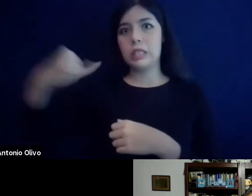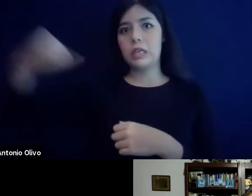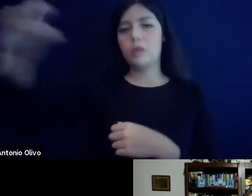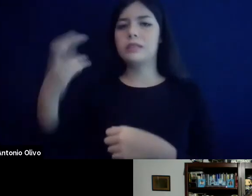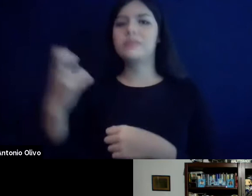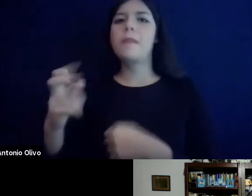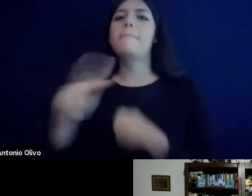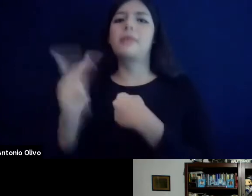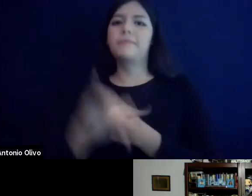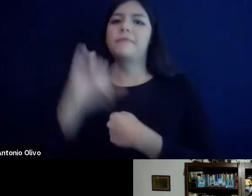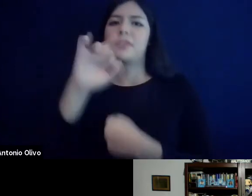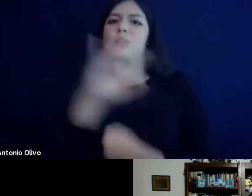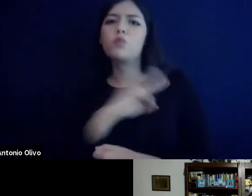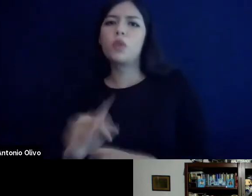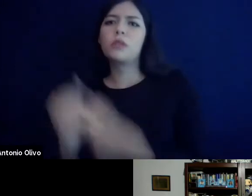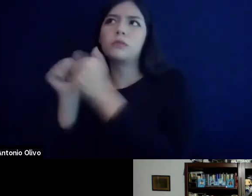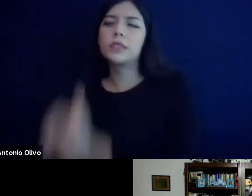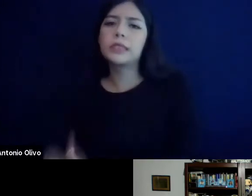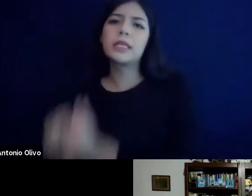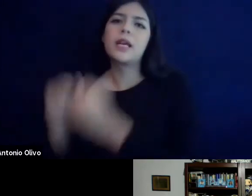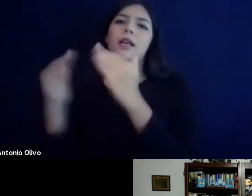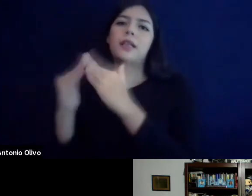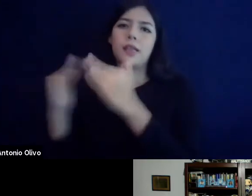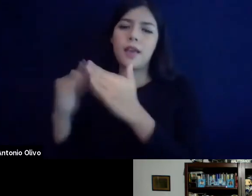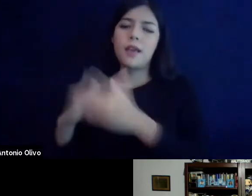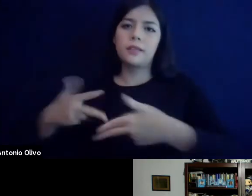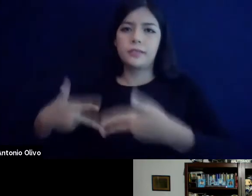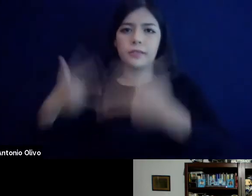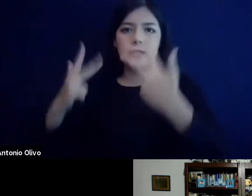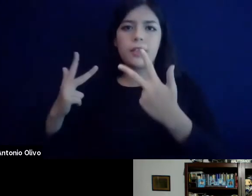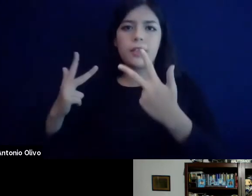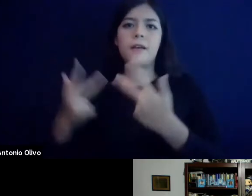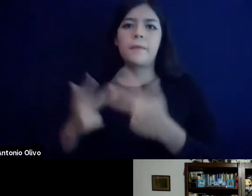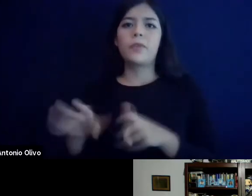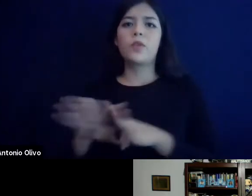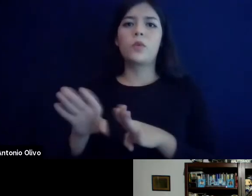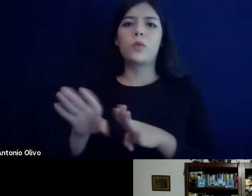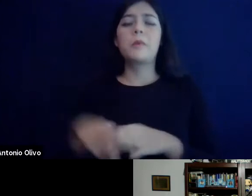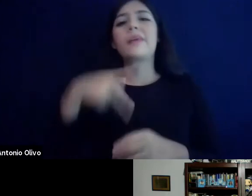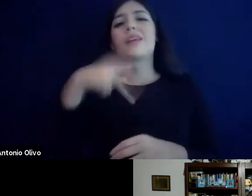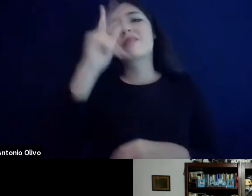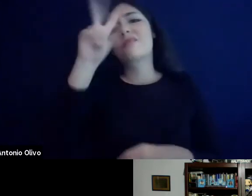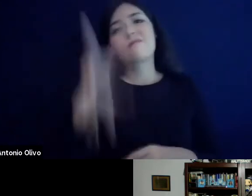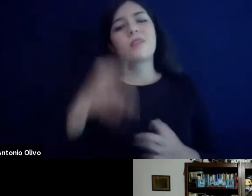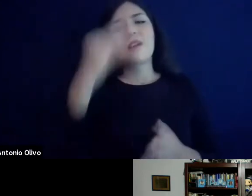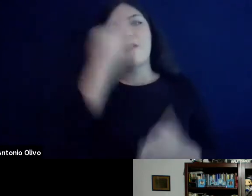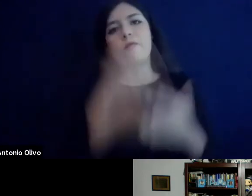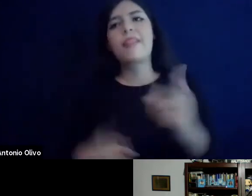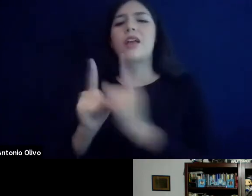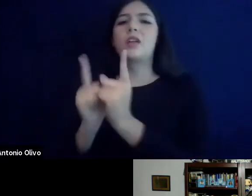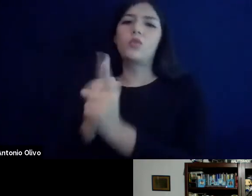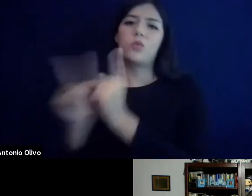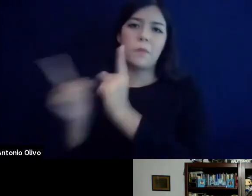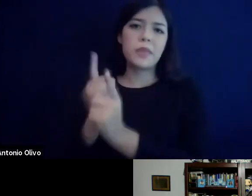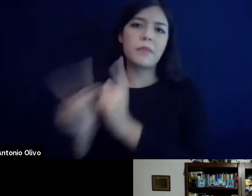aunque también pues falta esta parte del contacto con los demás compañeros, que también es muy, muy, muy